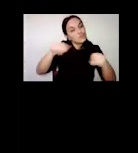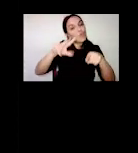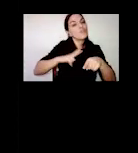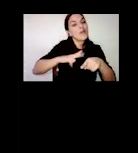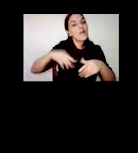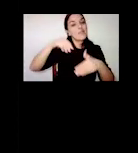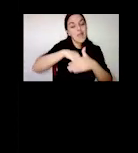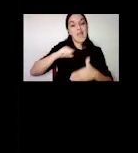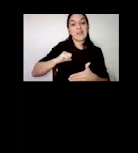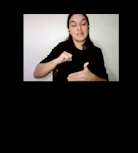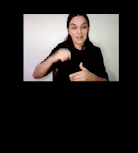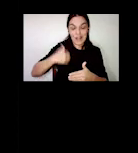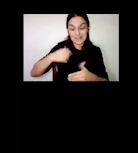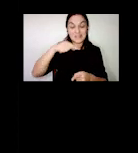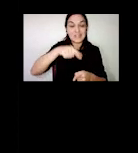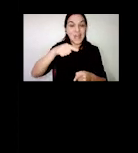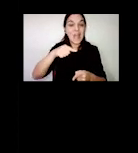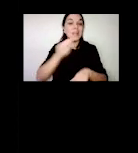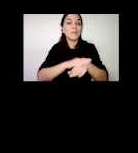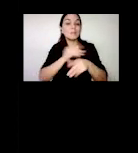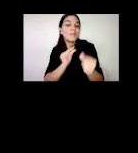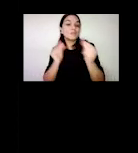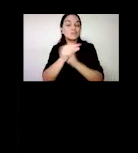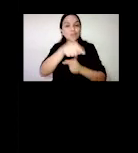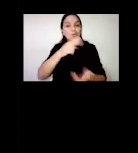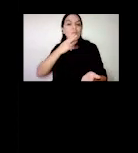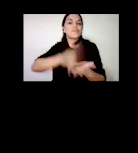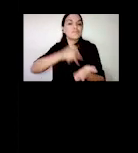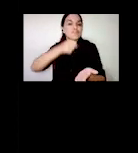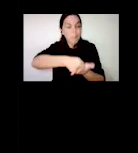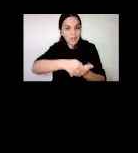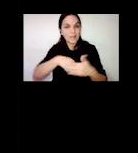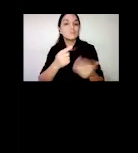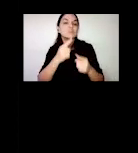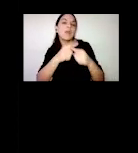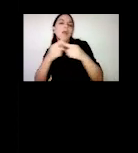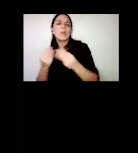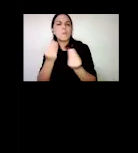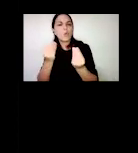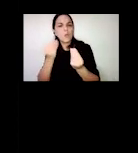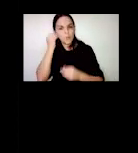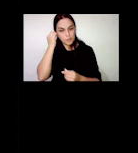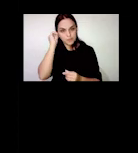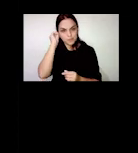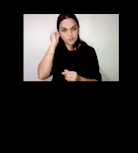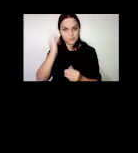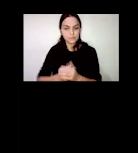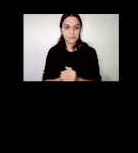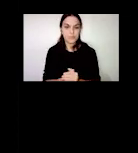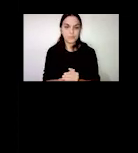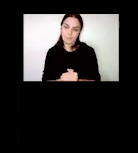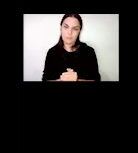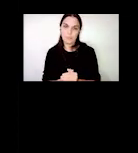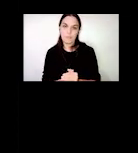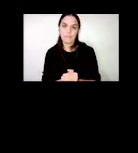responsable sustituto, bueno, para calcular esta base imponible, ¿sí? No vamos a